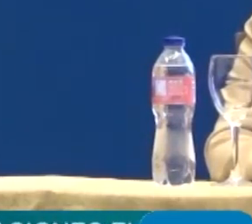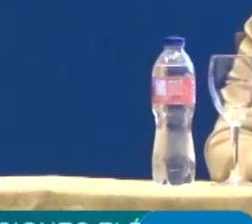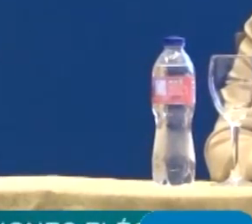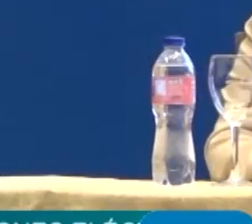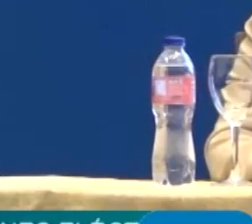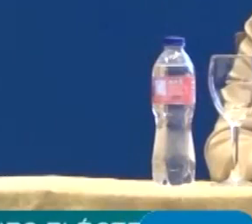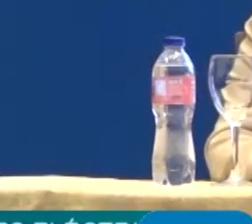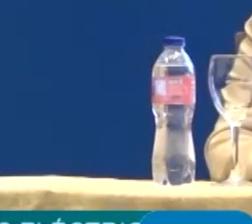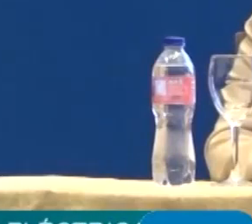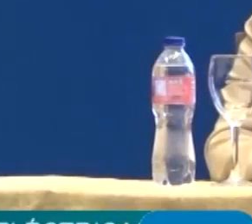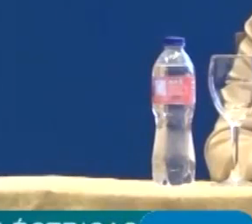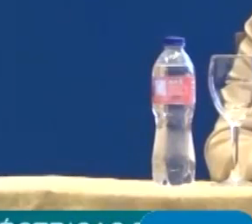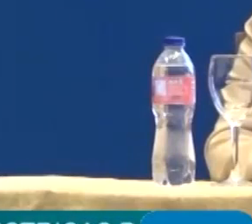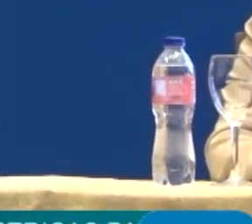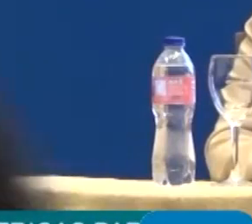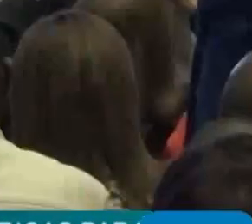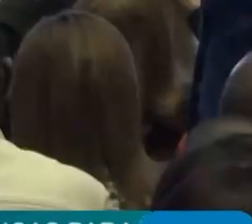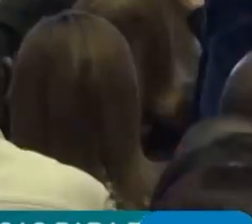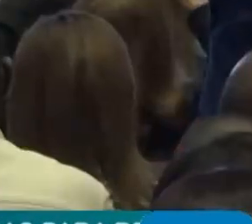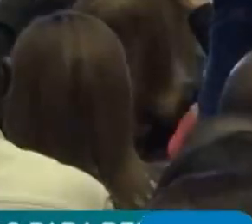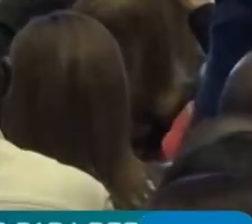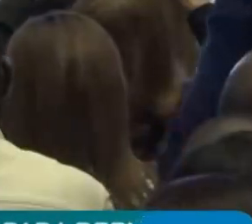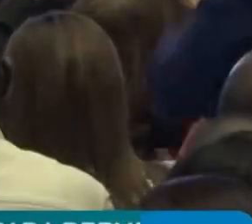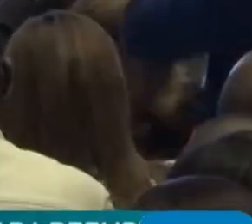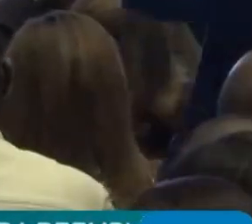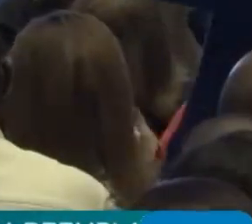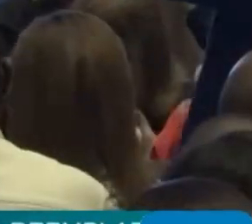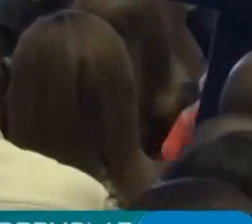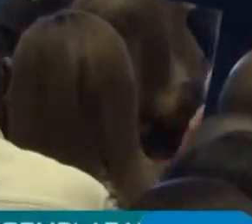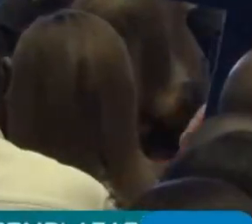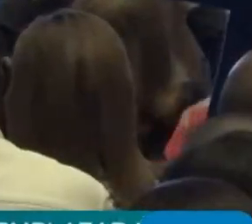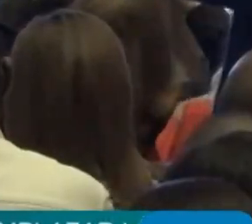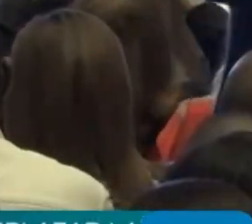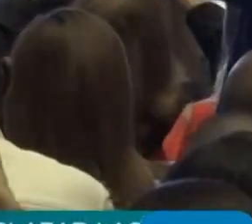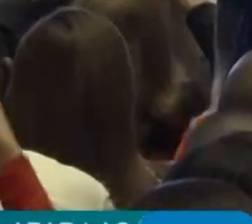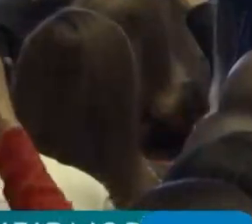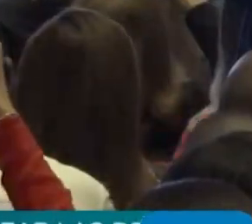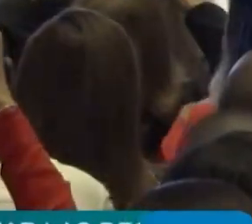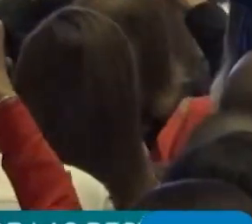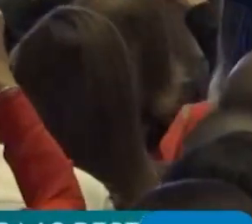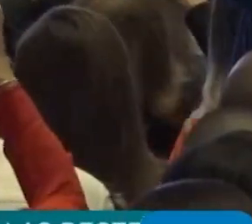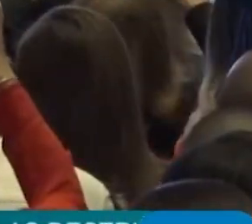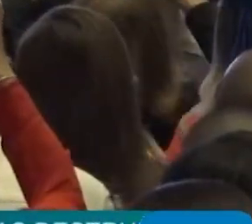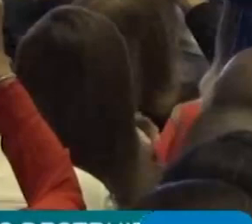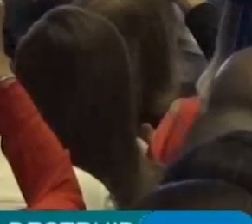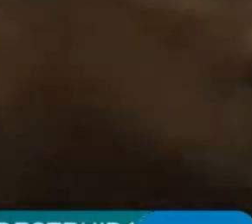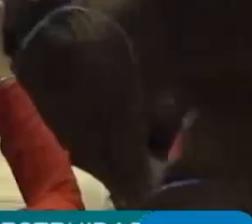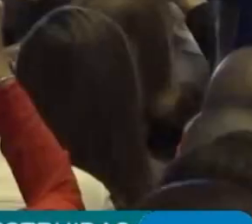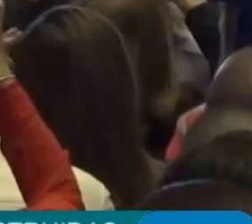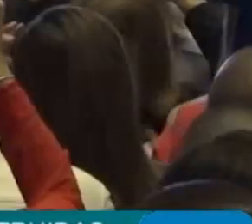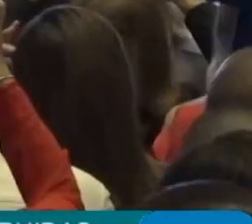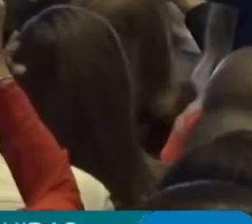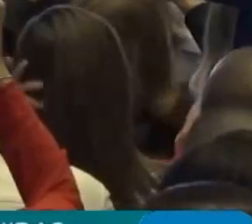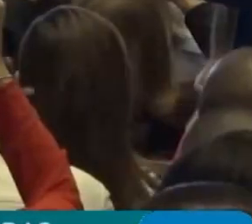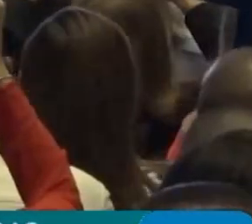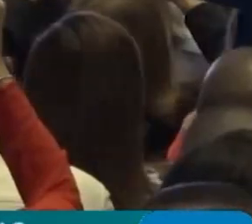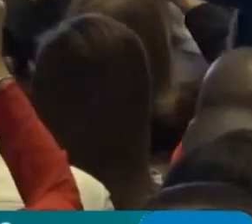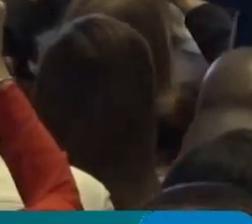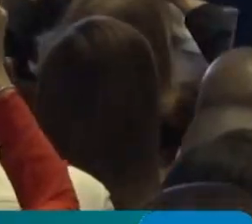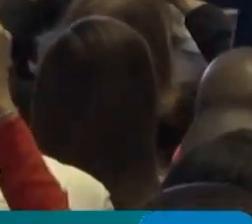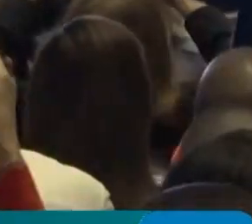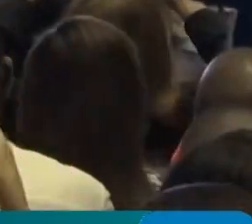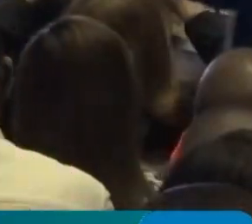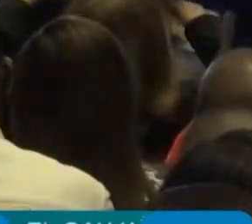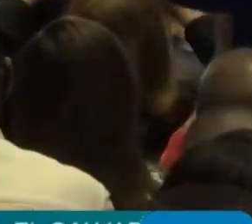niños, niñas y su familia. Los países participantes de esta tercera edición son Argentina,